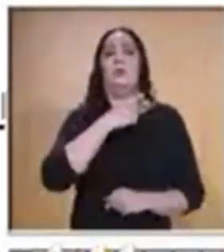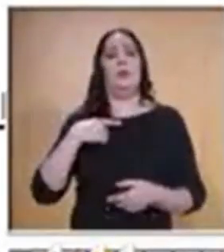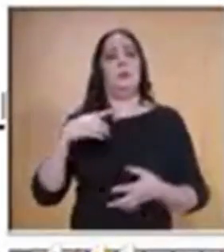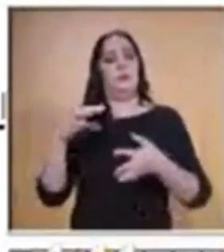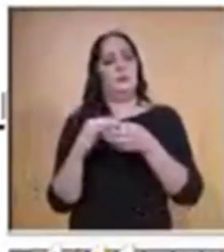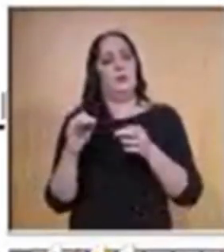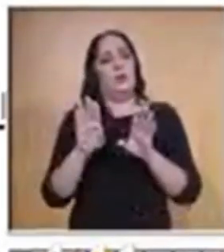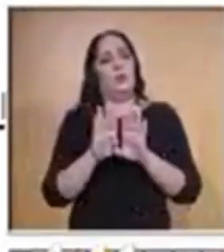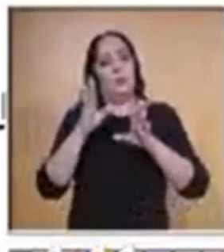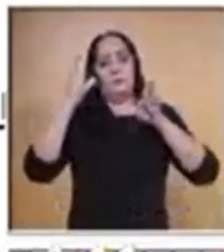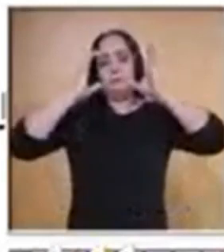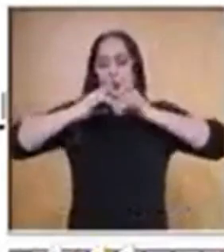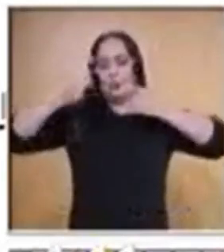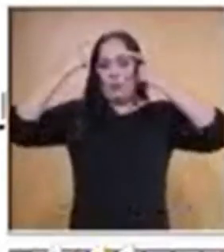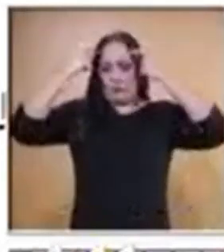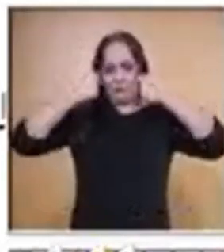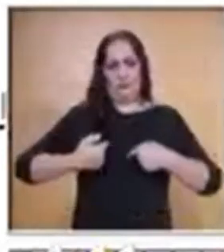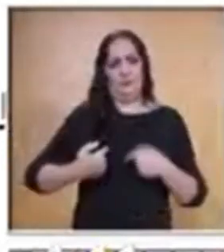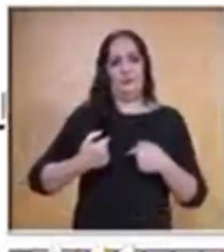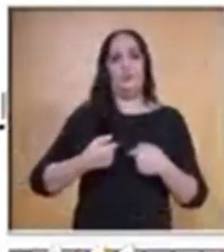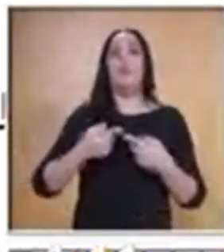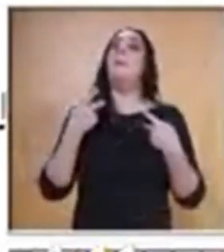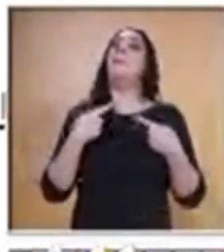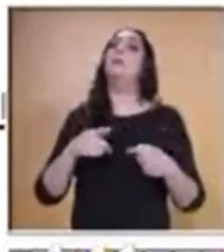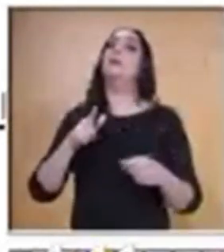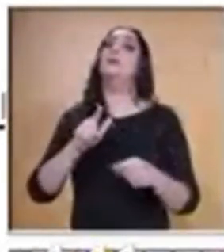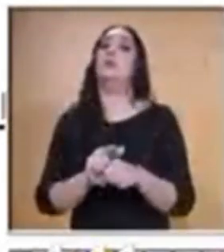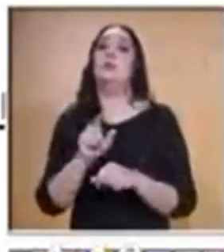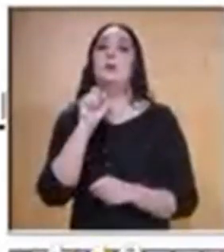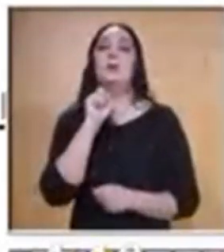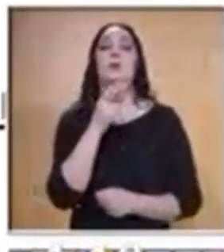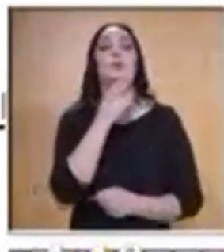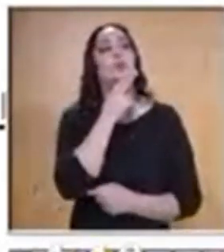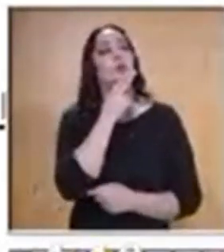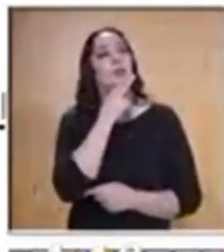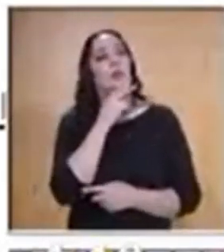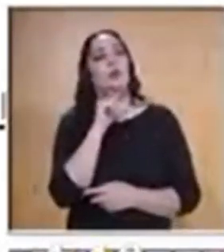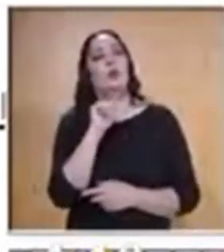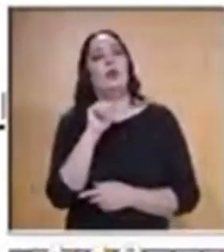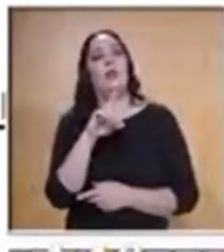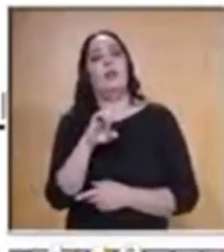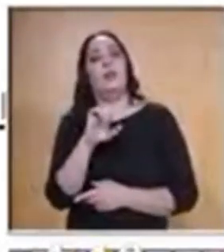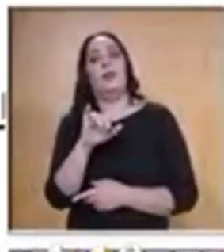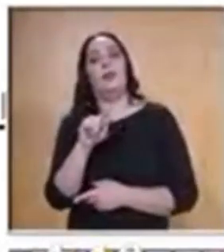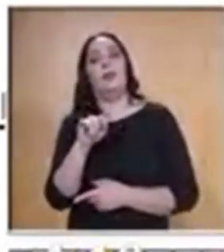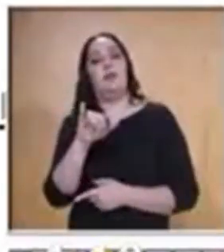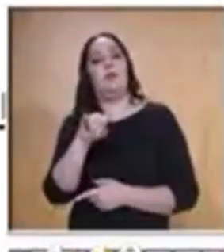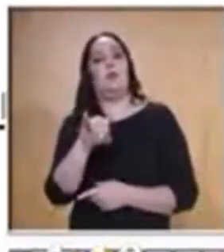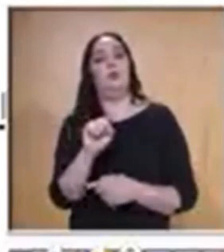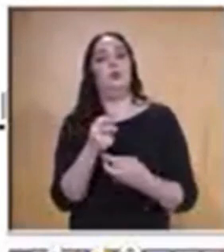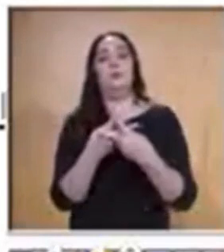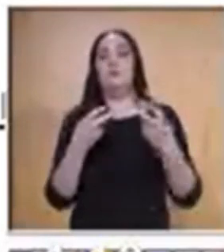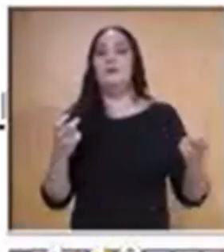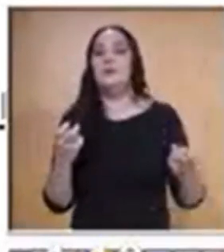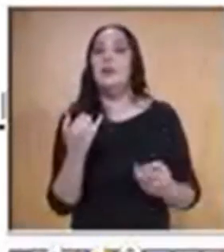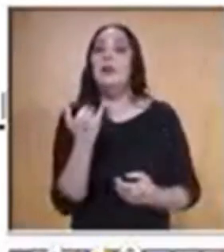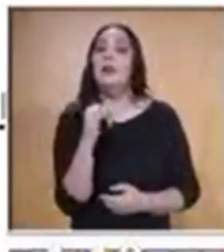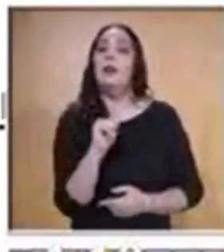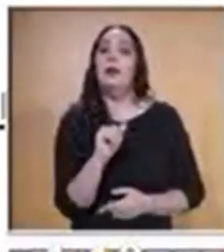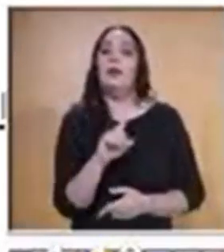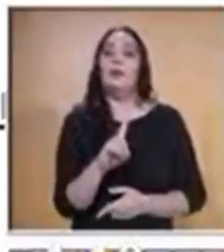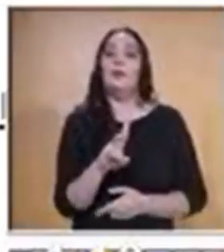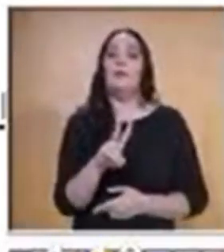características físicas y de personalidad usando alguno de los adjetivos y adverbios de los que hoy aprendimos. Si te interesa la